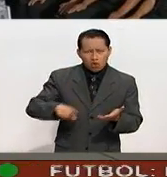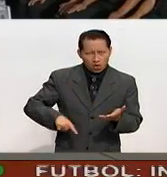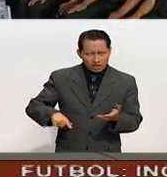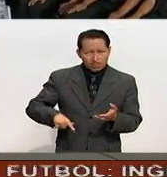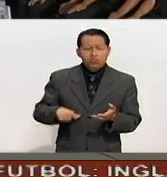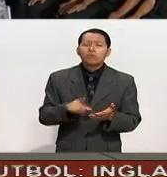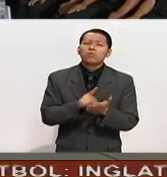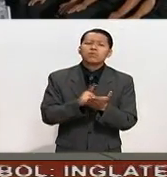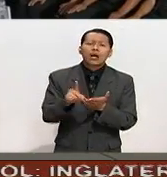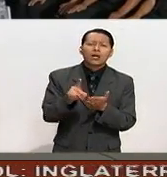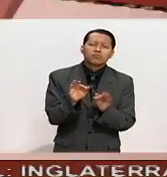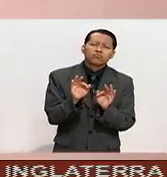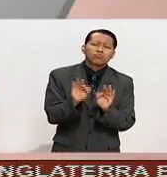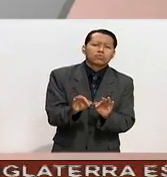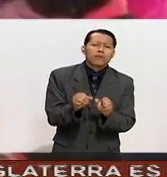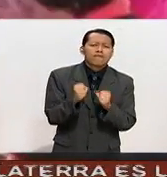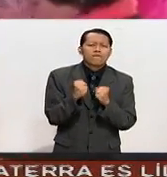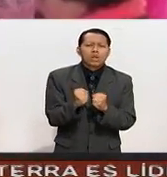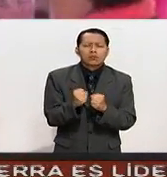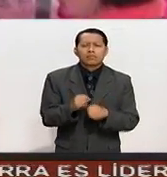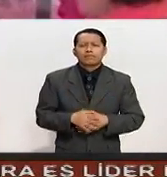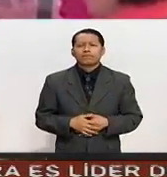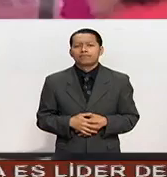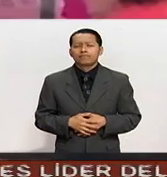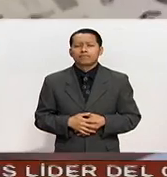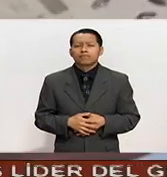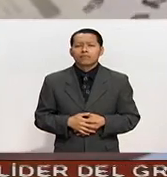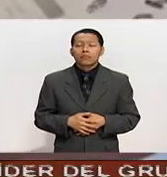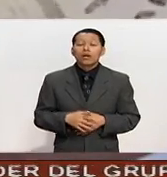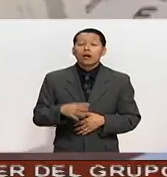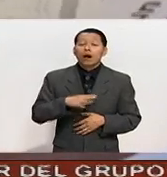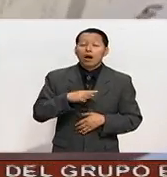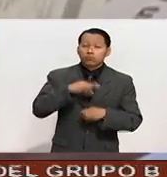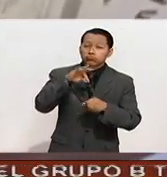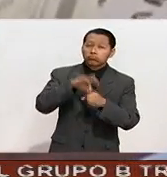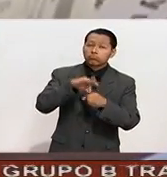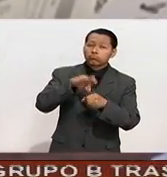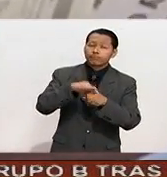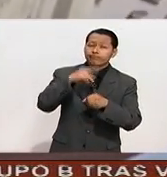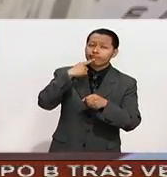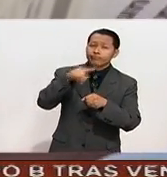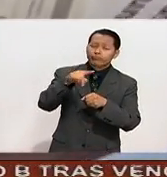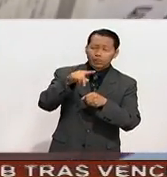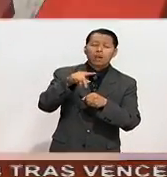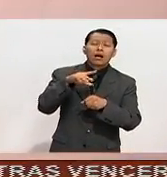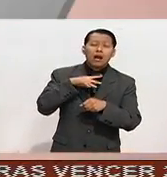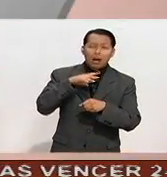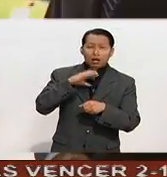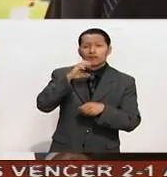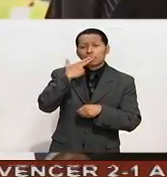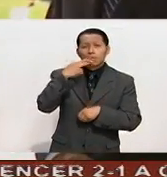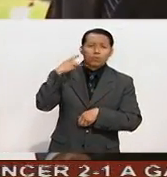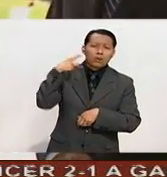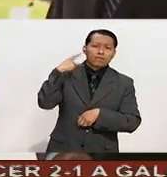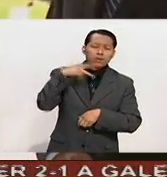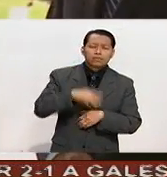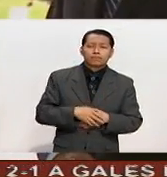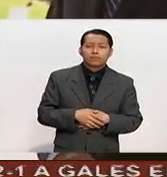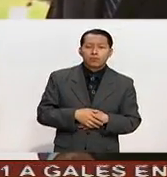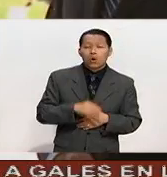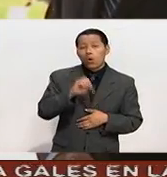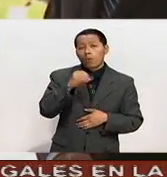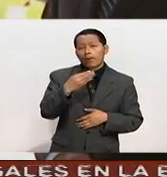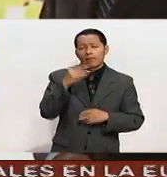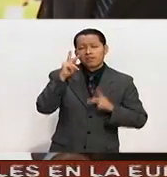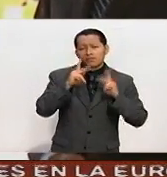sólido y eficaz. Impugnan resultados electorales en Chihuahua y Puebla. Barack Obama